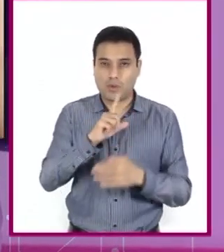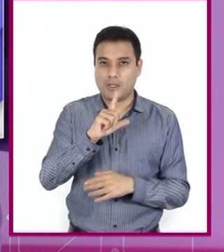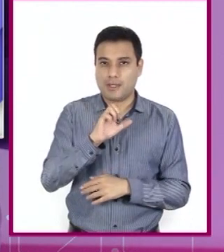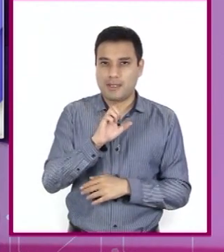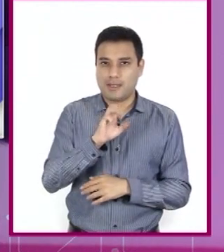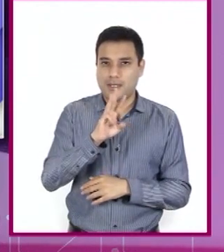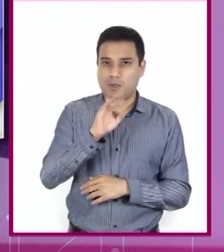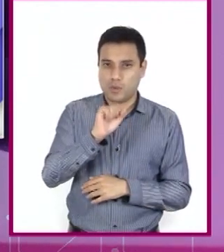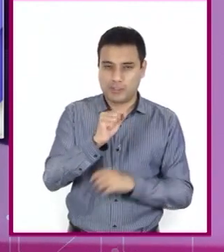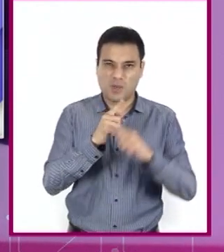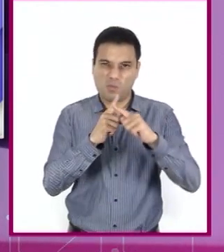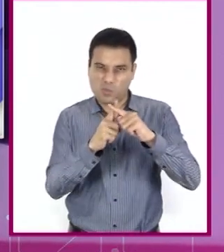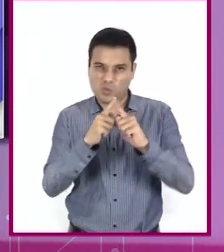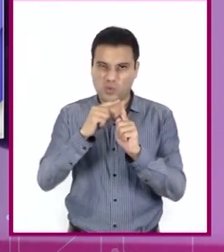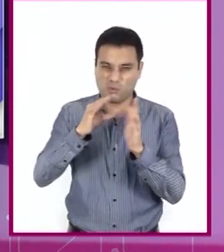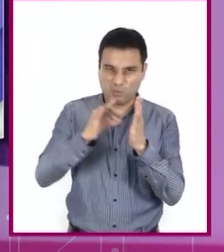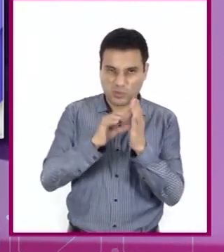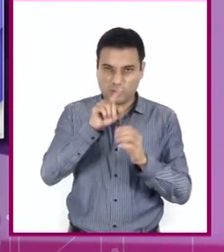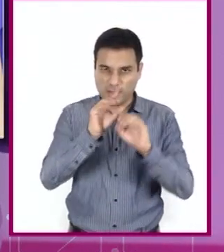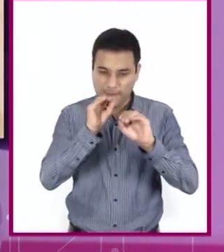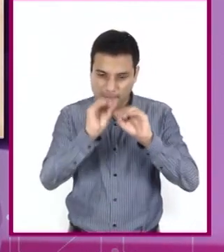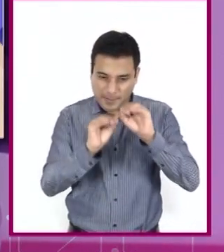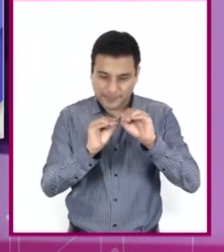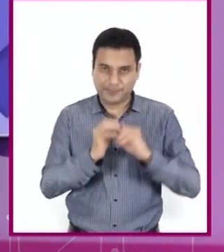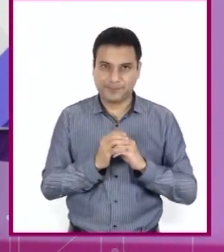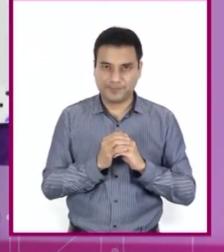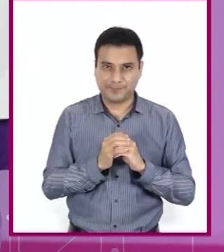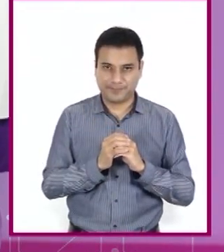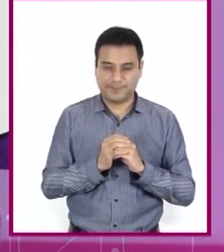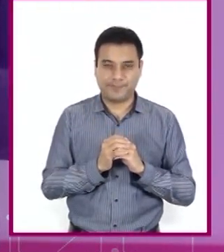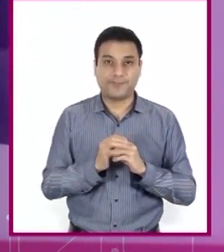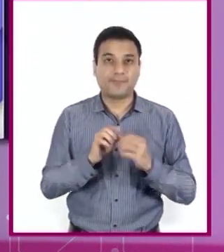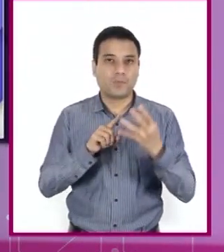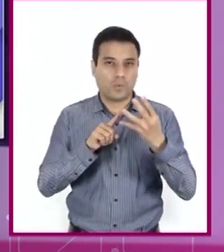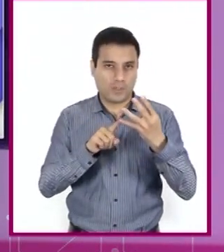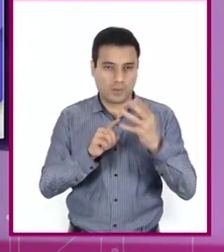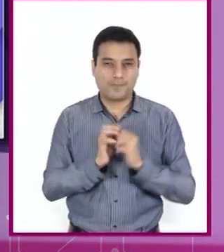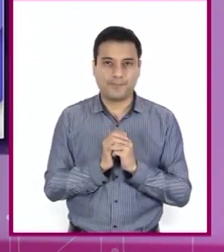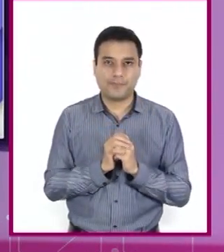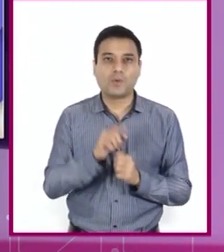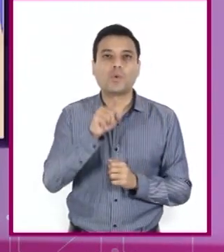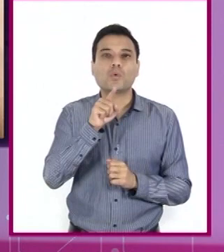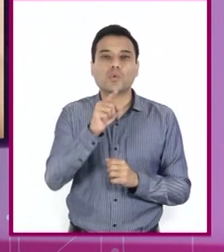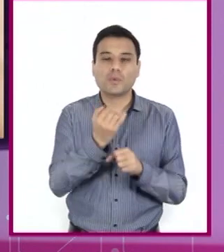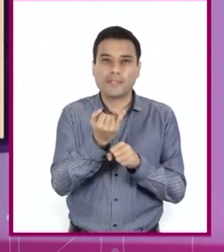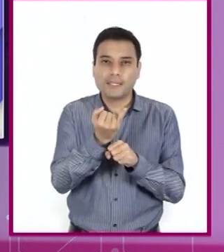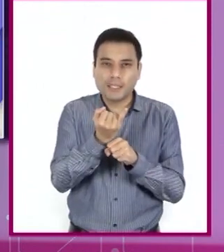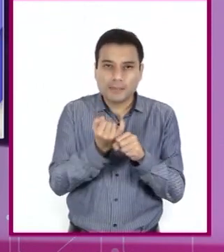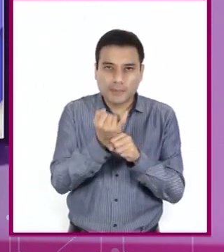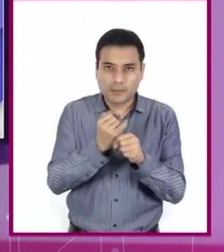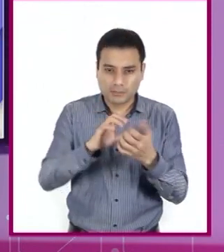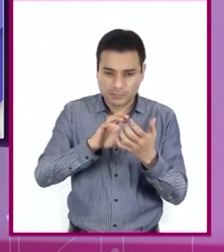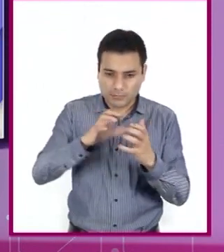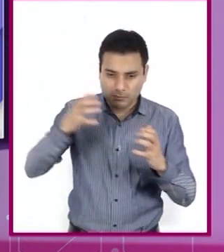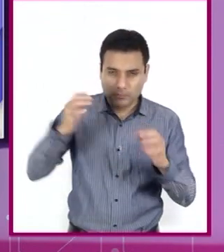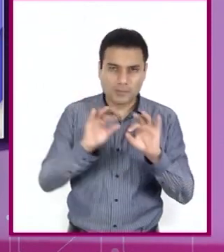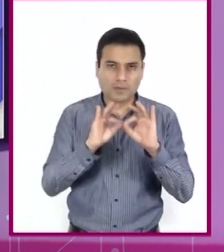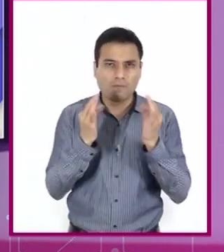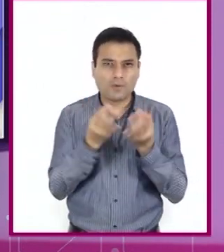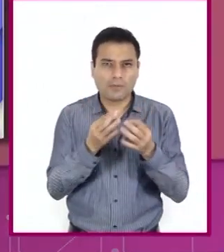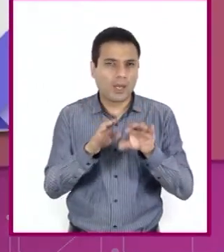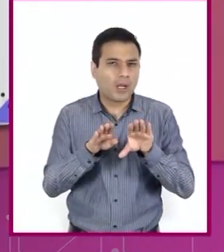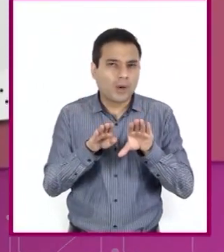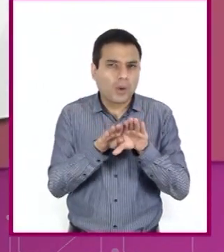puntos y cruces y recuerden completar la regla del octeto. 4. Investiguen la forma de la molécula y el ángulo entre